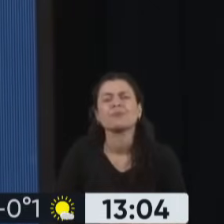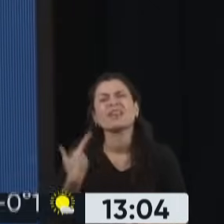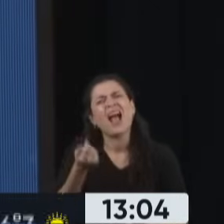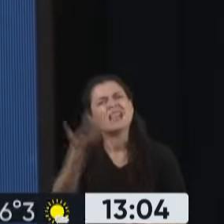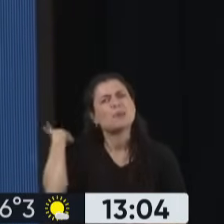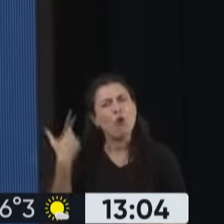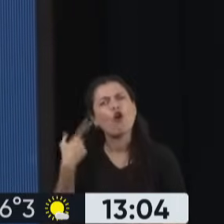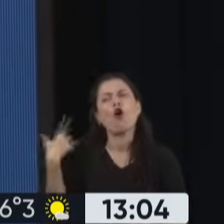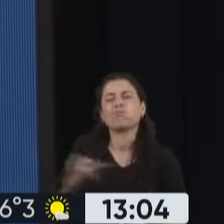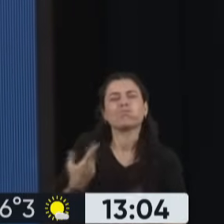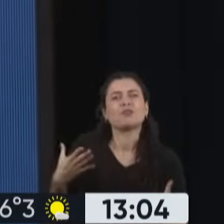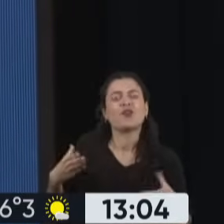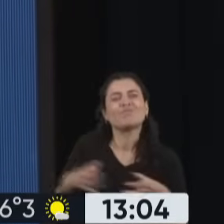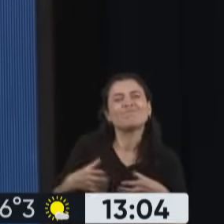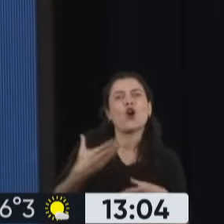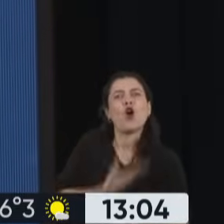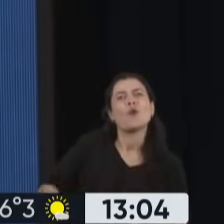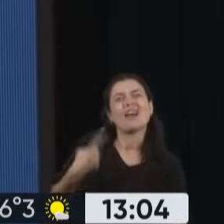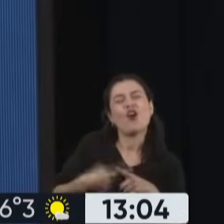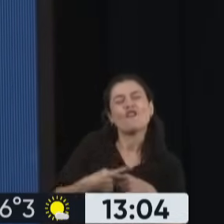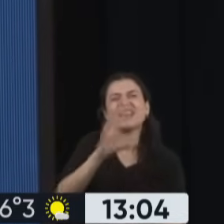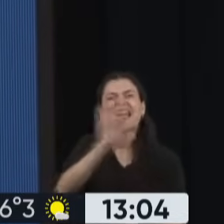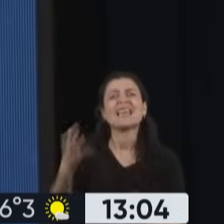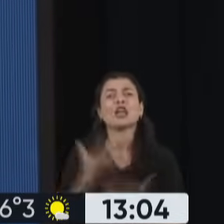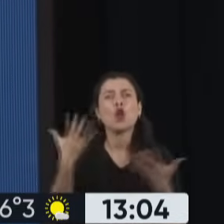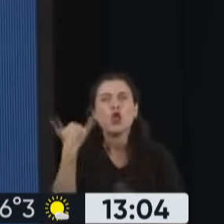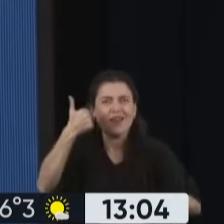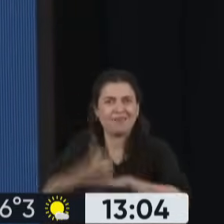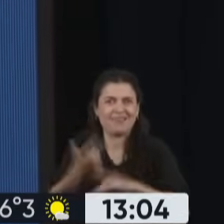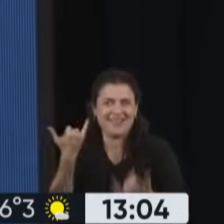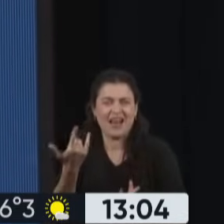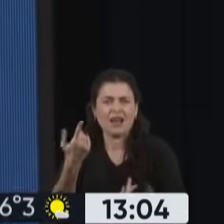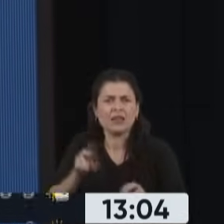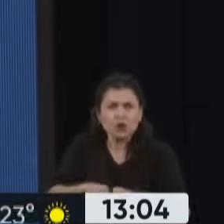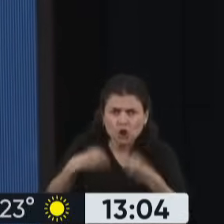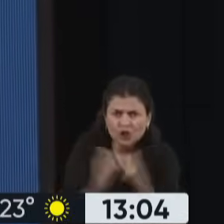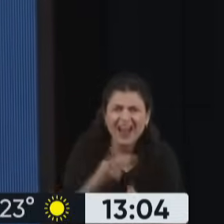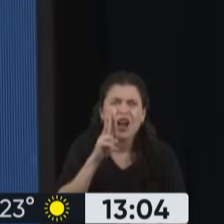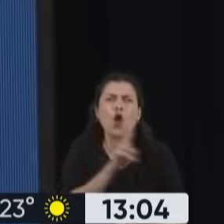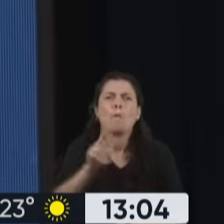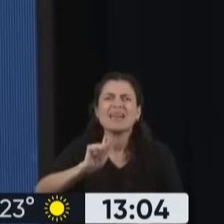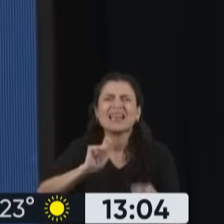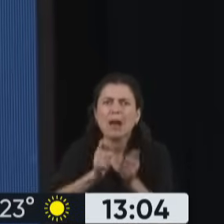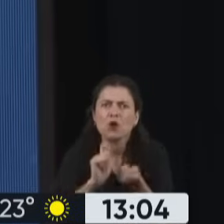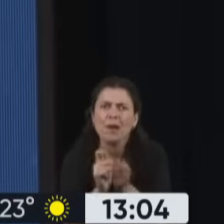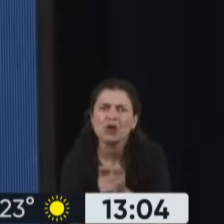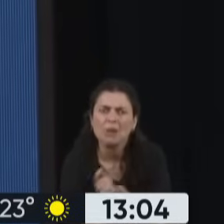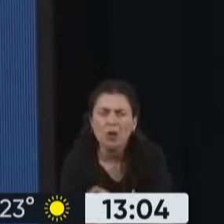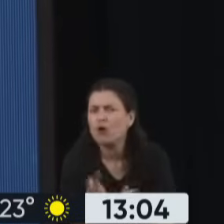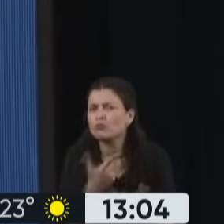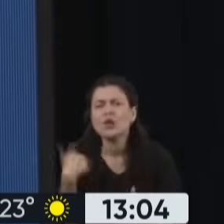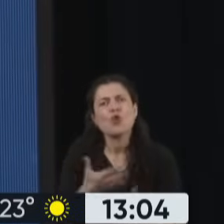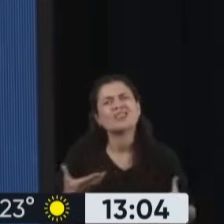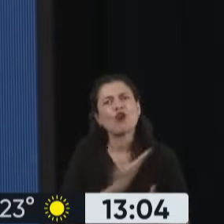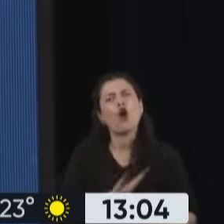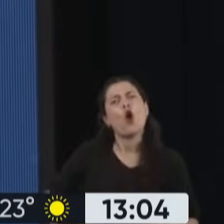gobierno. ¿Con cuántas reformas estructurales? 2.000. Somos el gobierno más reformista de la historia. Hicimos